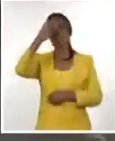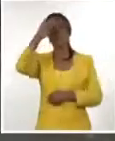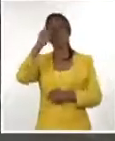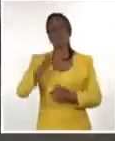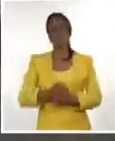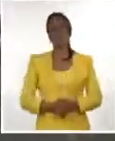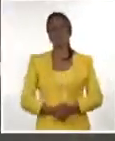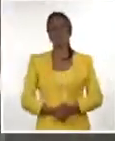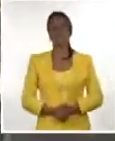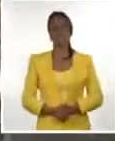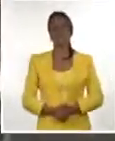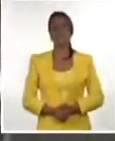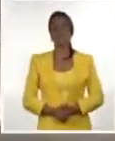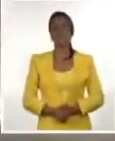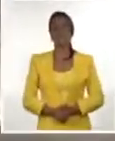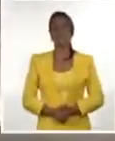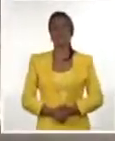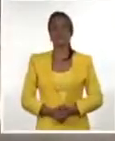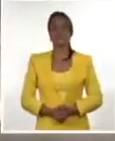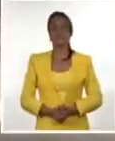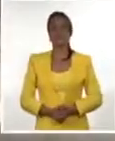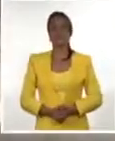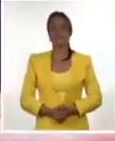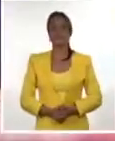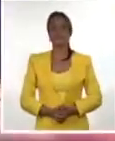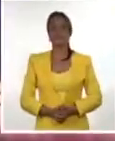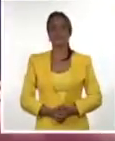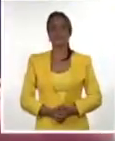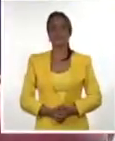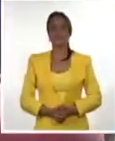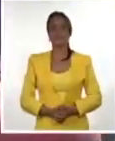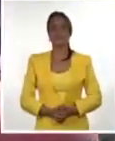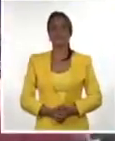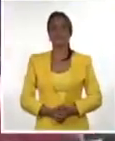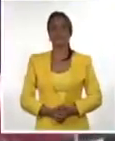Claudia Argüelles y Dailin Herrera Vallar, Sistema Informativo de la Televisión Cubana.